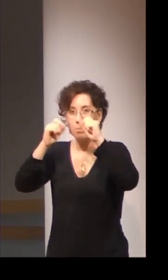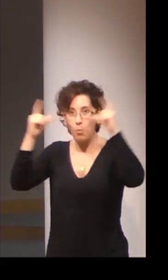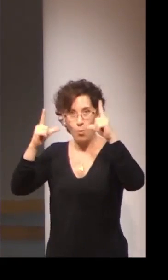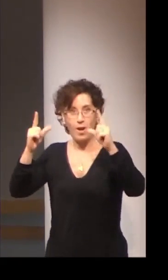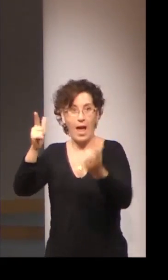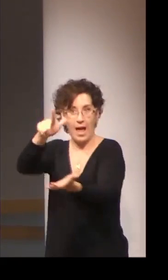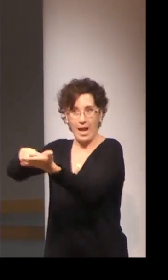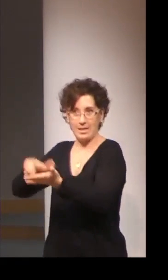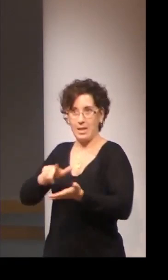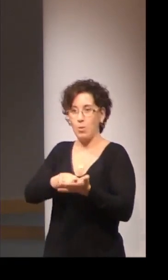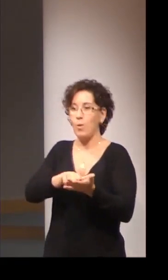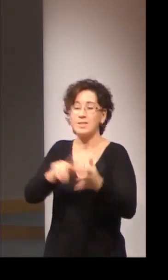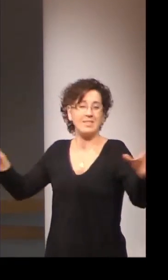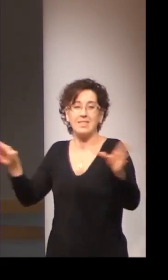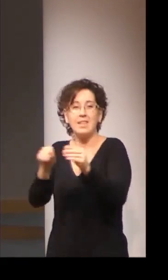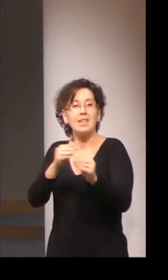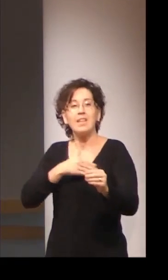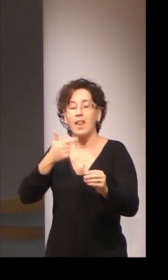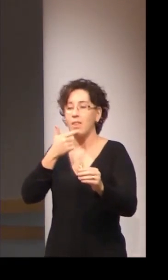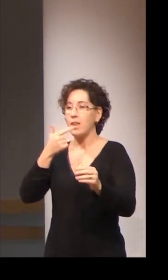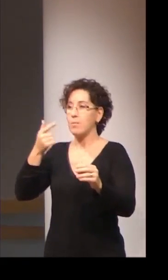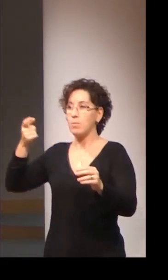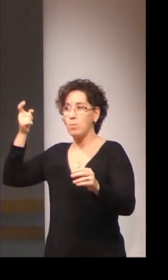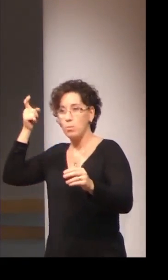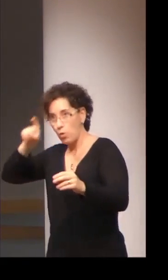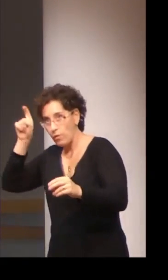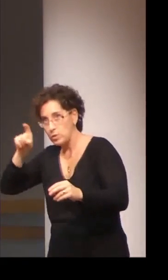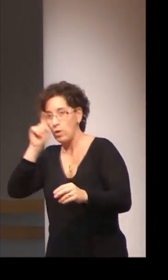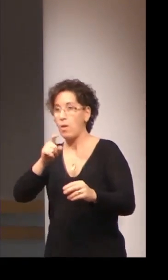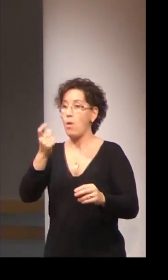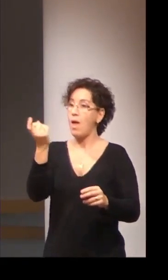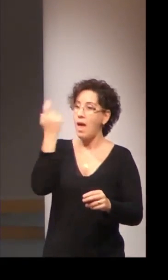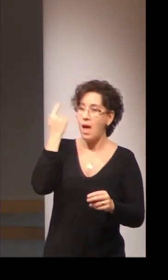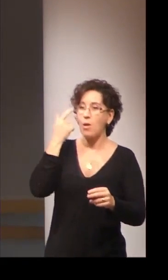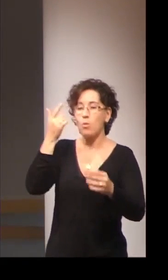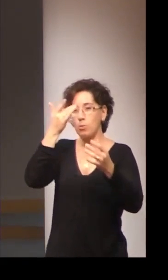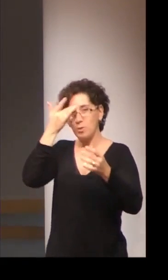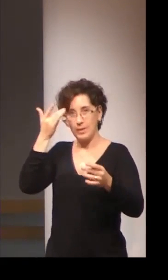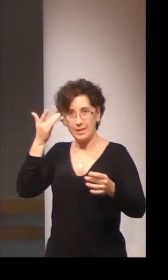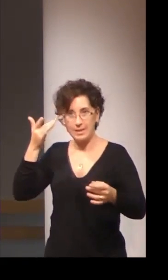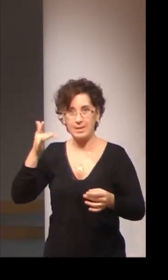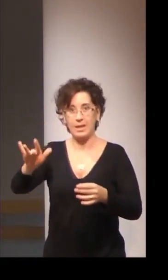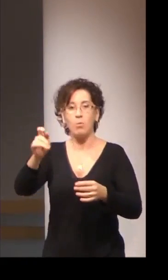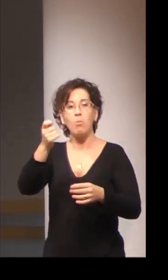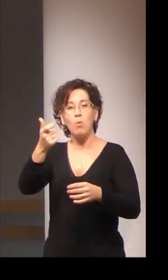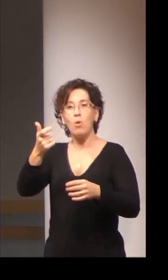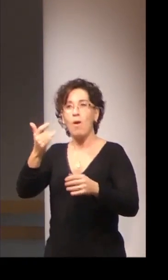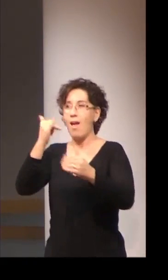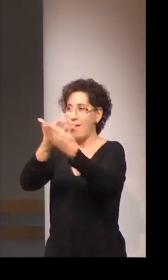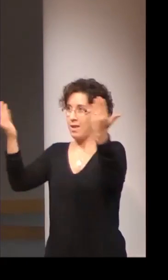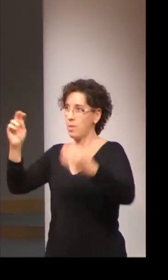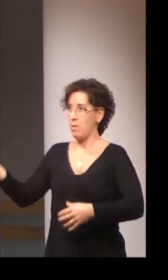sensibilización tanto dirigida al profesorado como a los al alumnado de la diversidad lingüística y